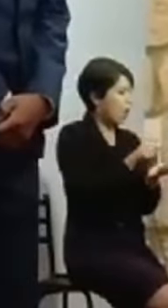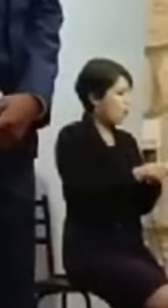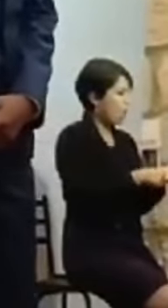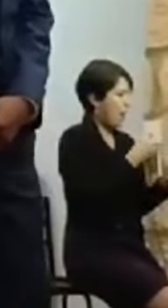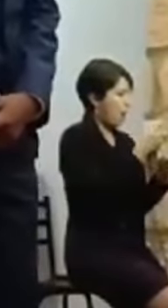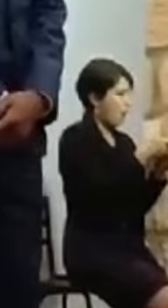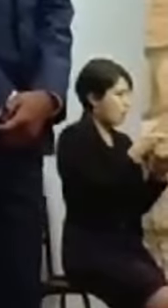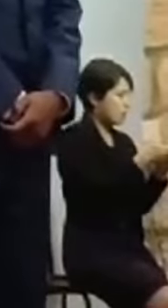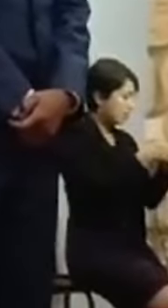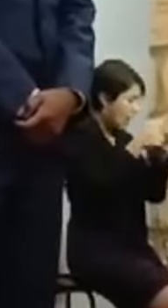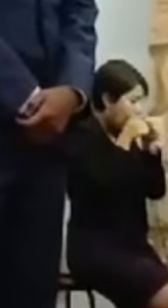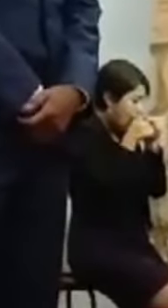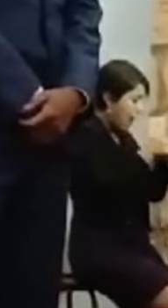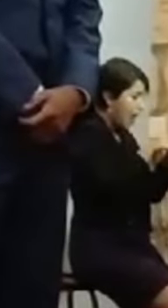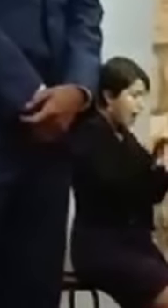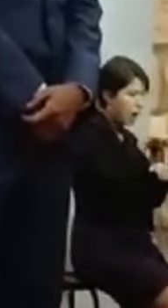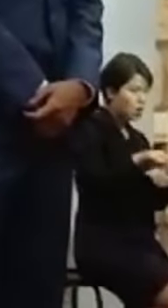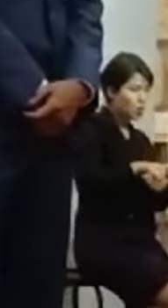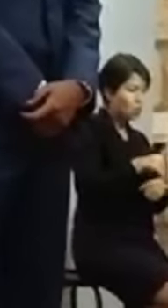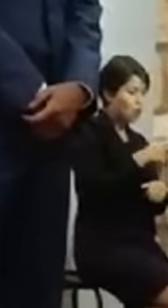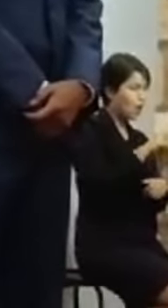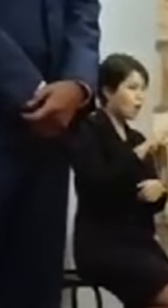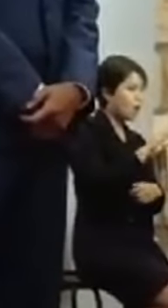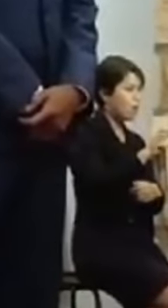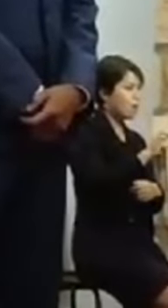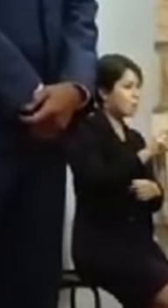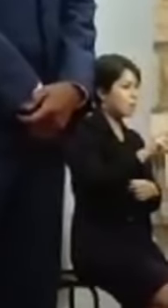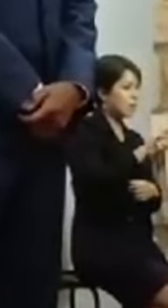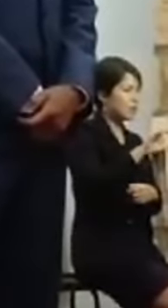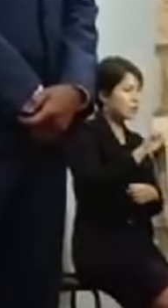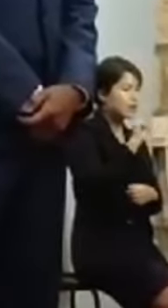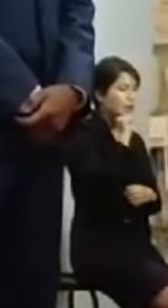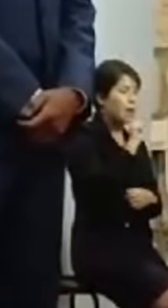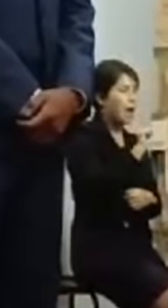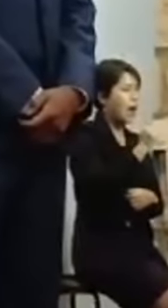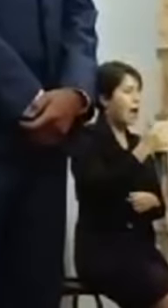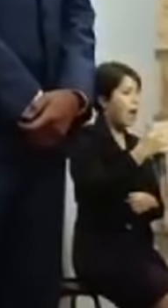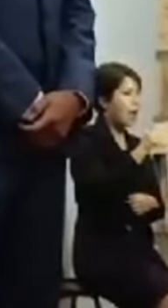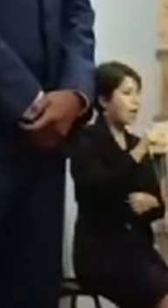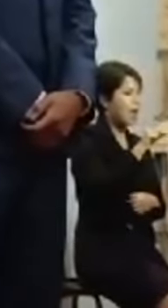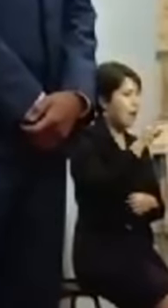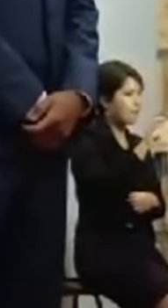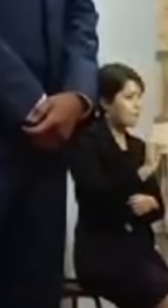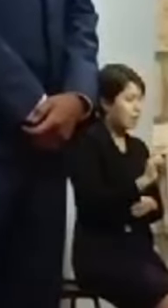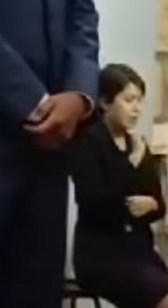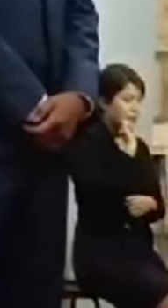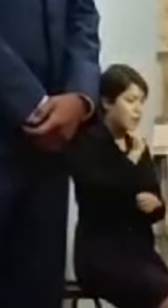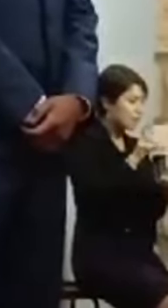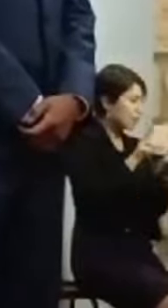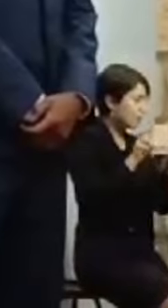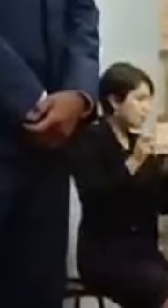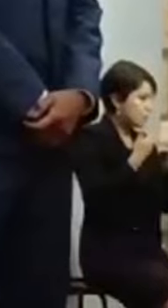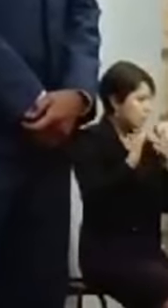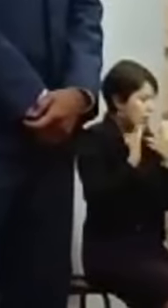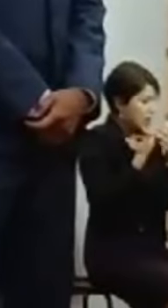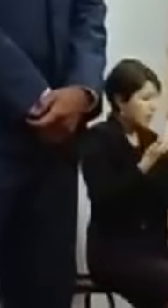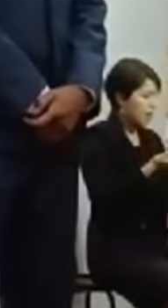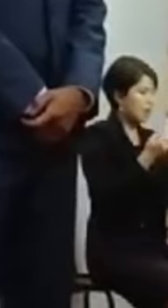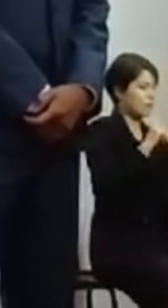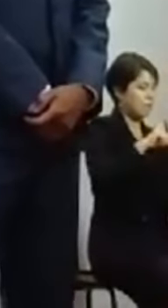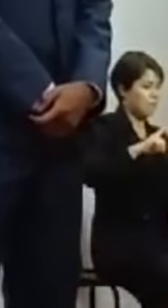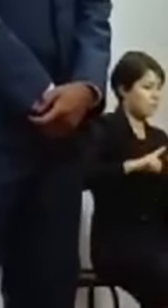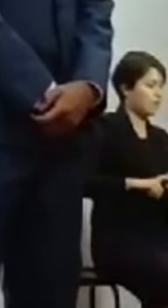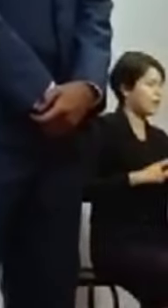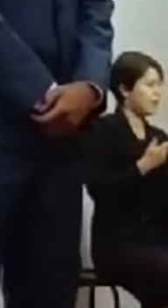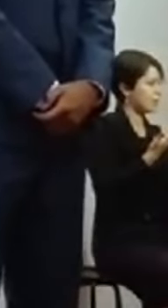es un tema de aguacate también hay agabe también hay tema ganadero también este mango también